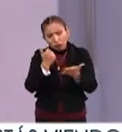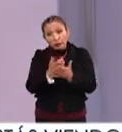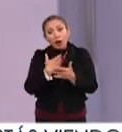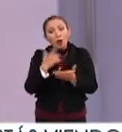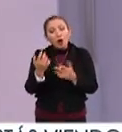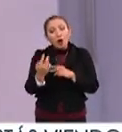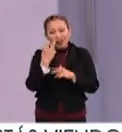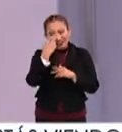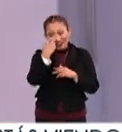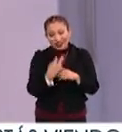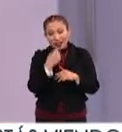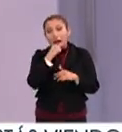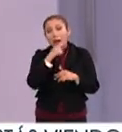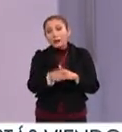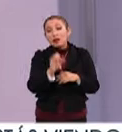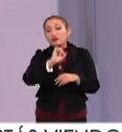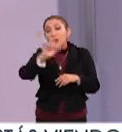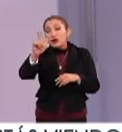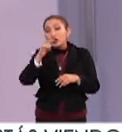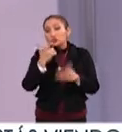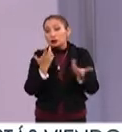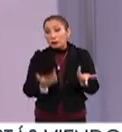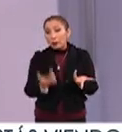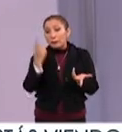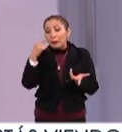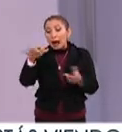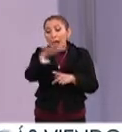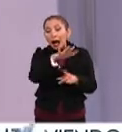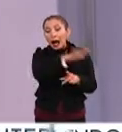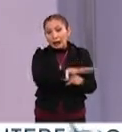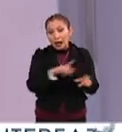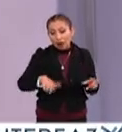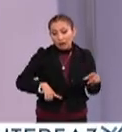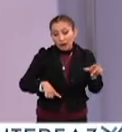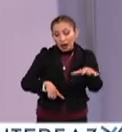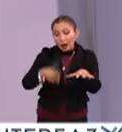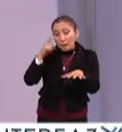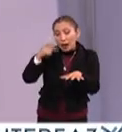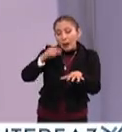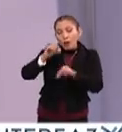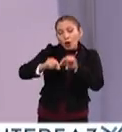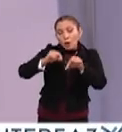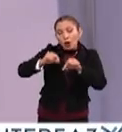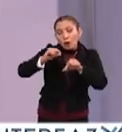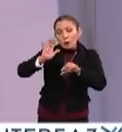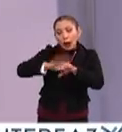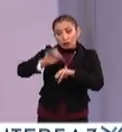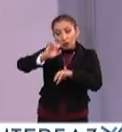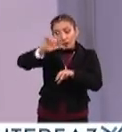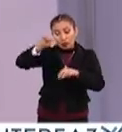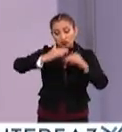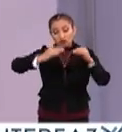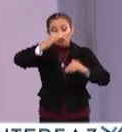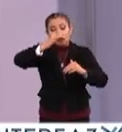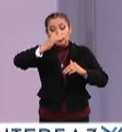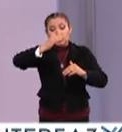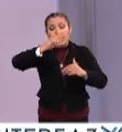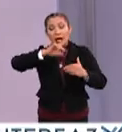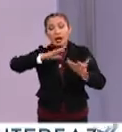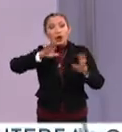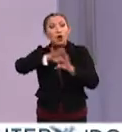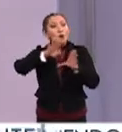ánimo de percepción de confianza, sino también profesionalización del sector público, para que en la medida de que seas más profesional haya